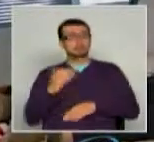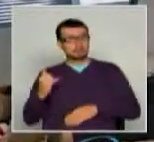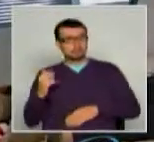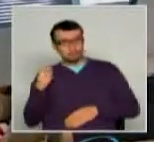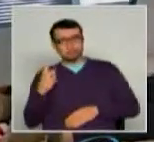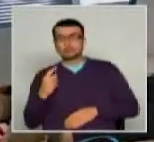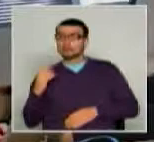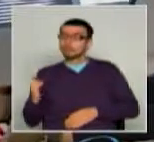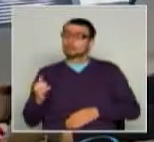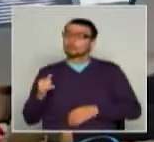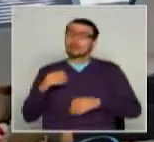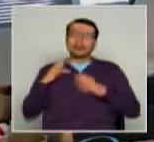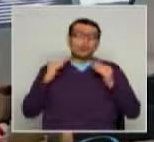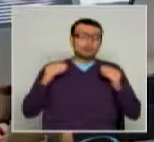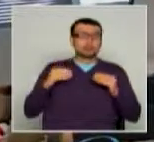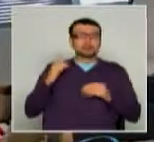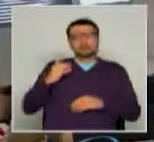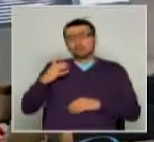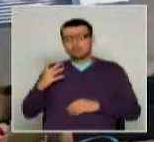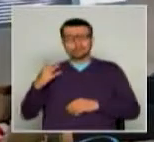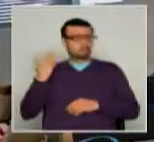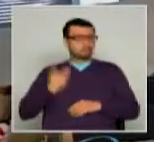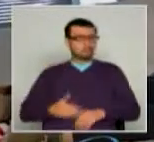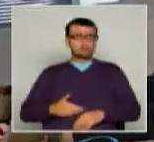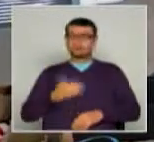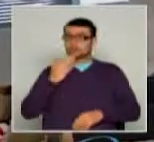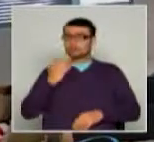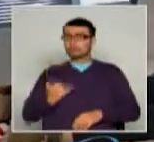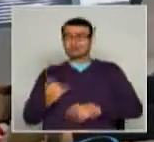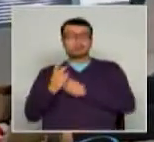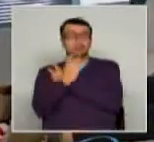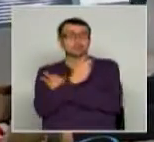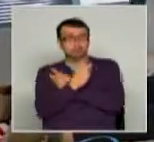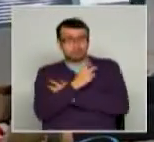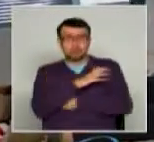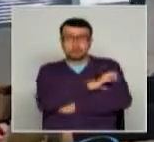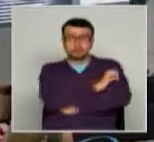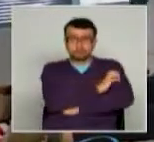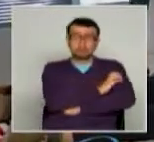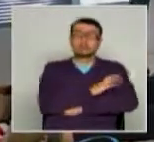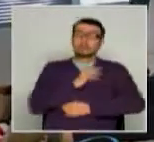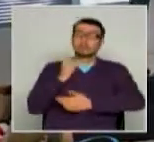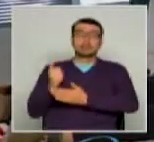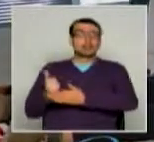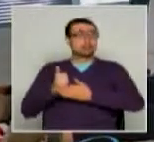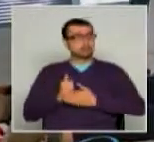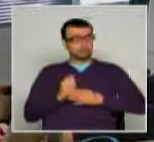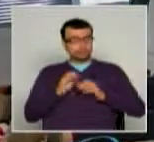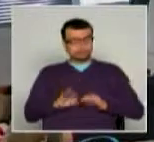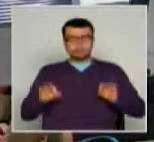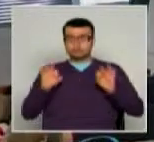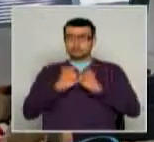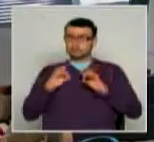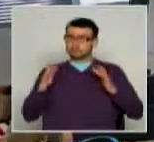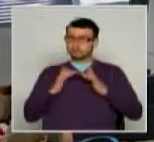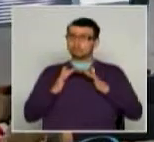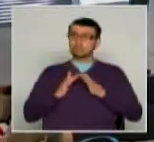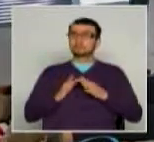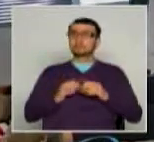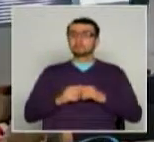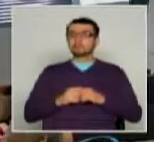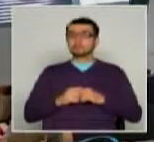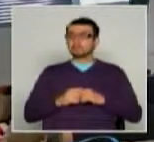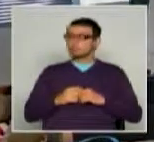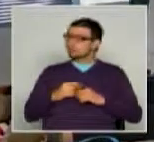hablando de dolor generalizado. En el caso del osteomuscular, con unos resultados muy importantes. En los